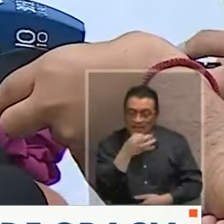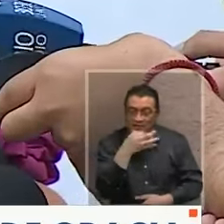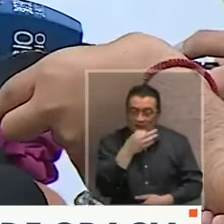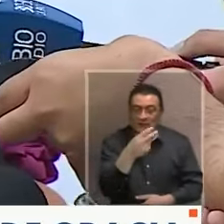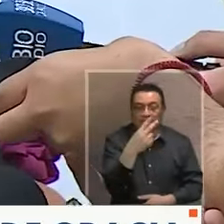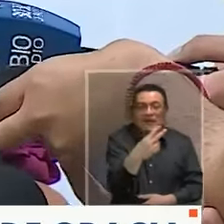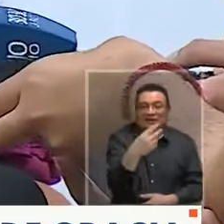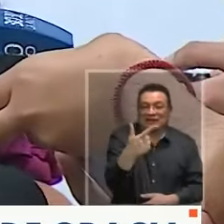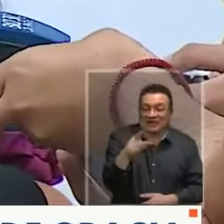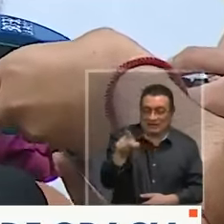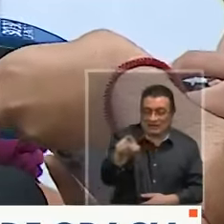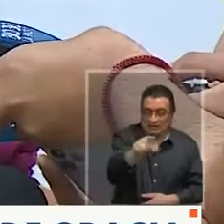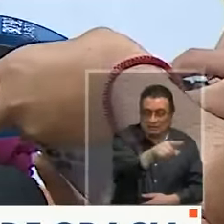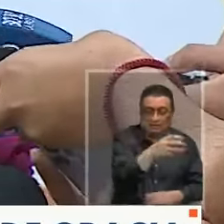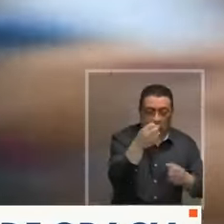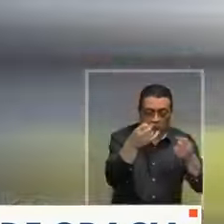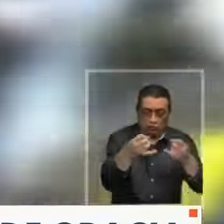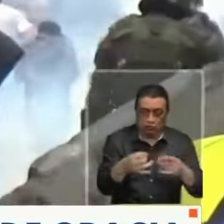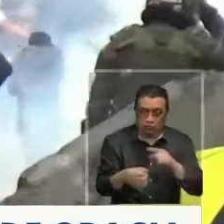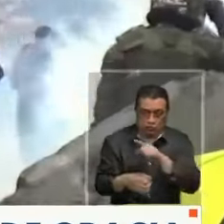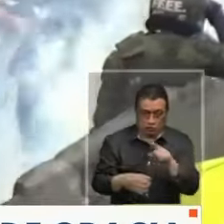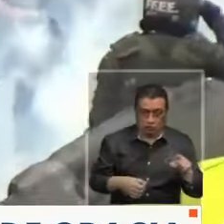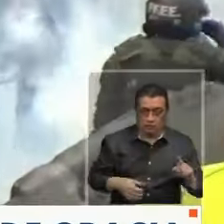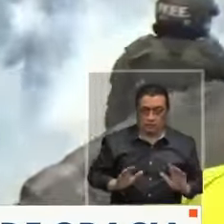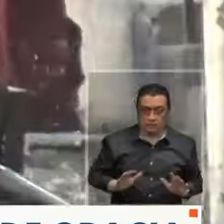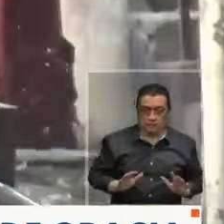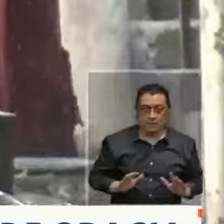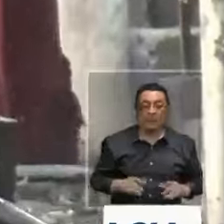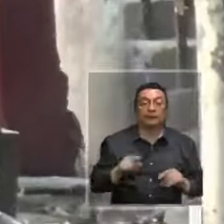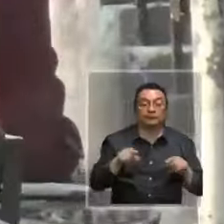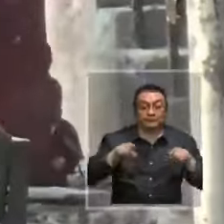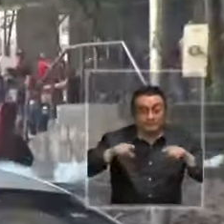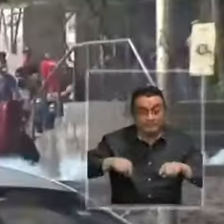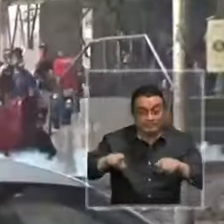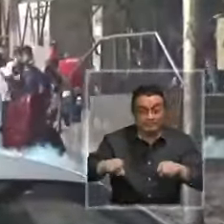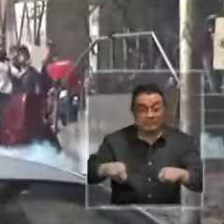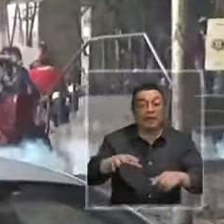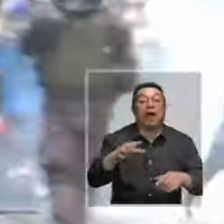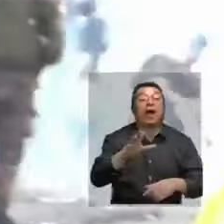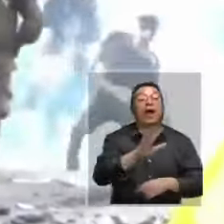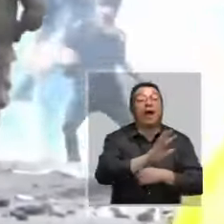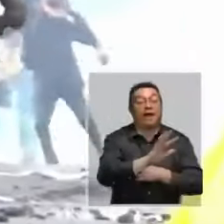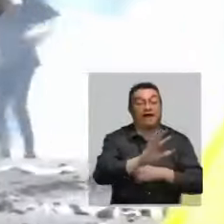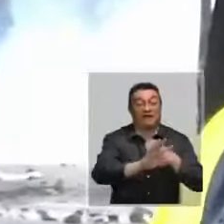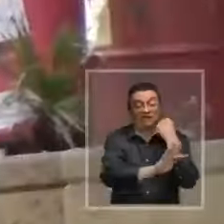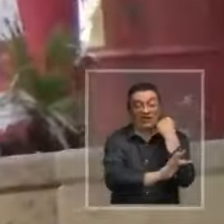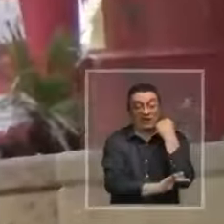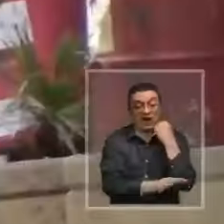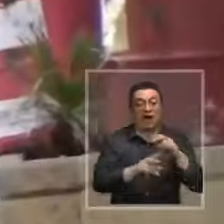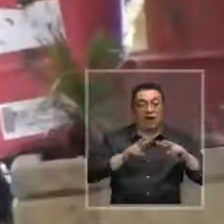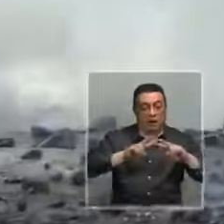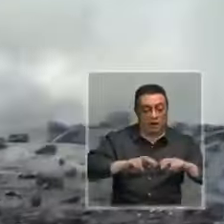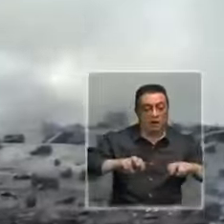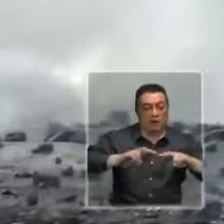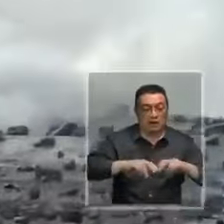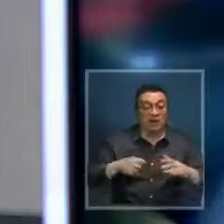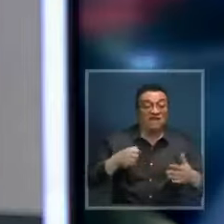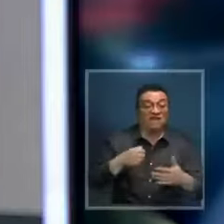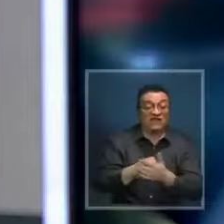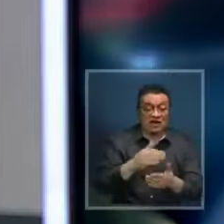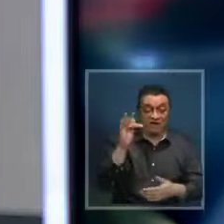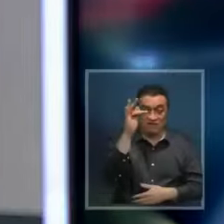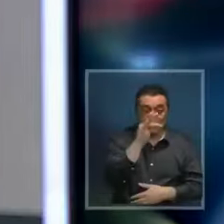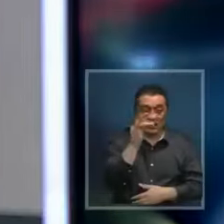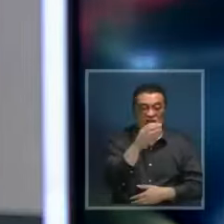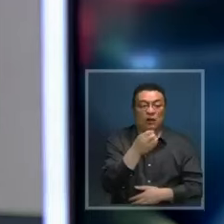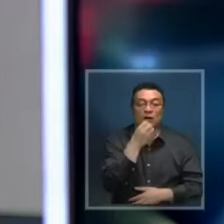comentado una determinada cantidad de pensiones en paralelo el fiscal Marcos pastén continúa avanzando la investigación para fines de febrero está contemplado